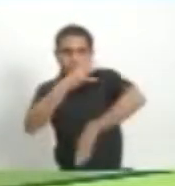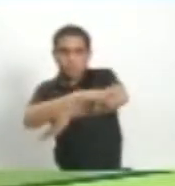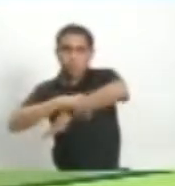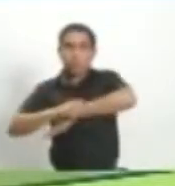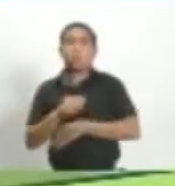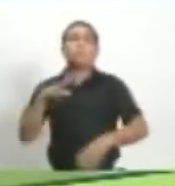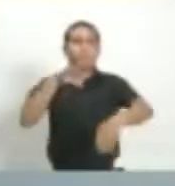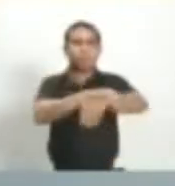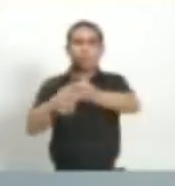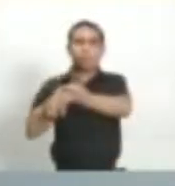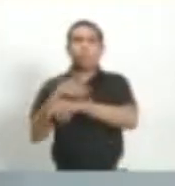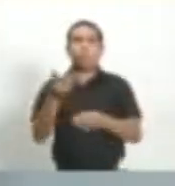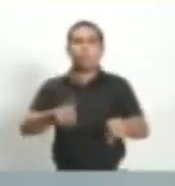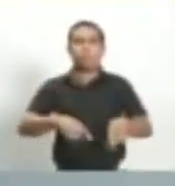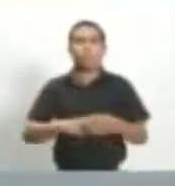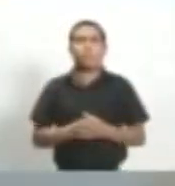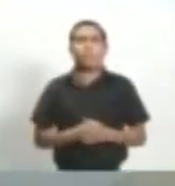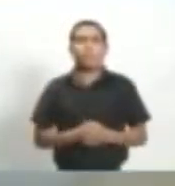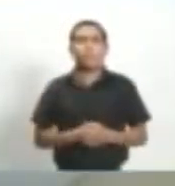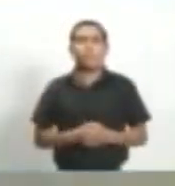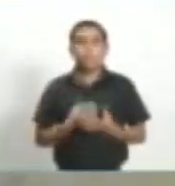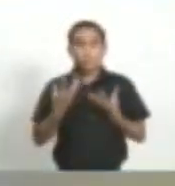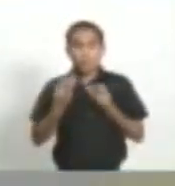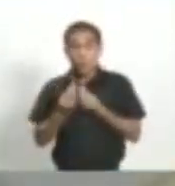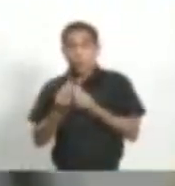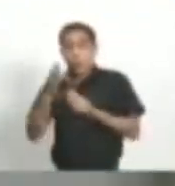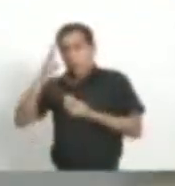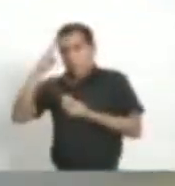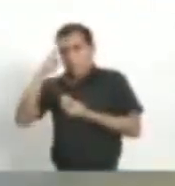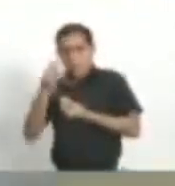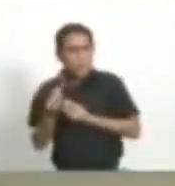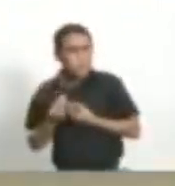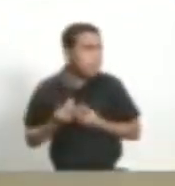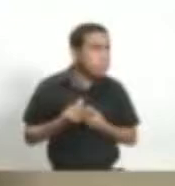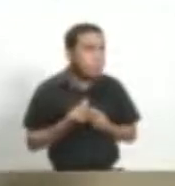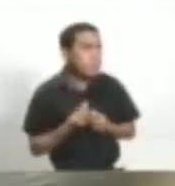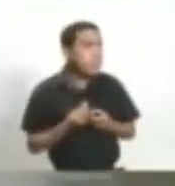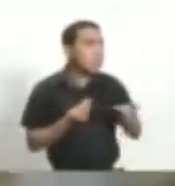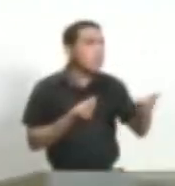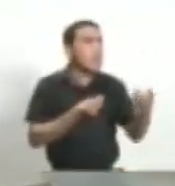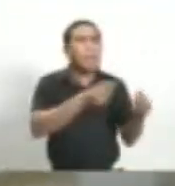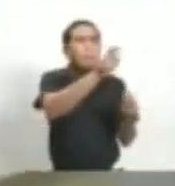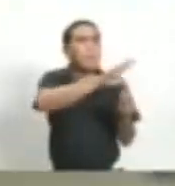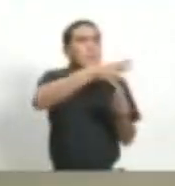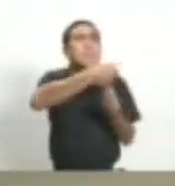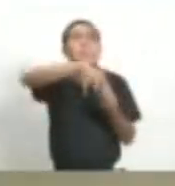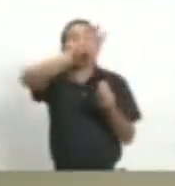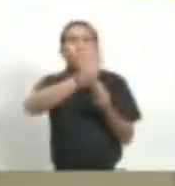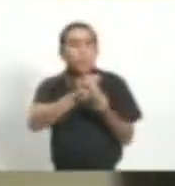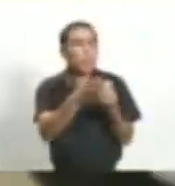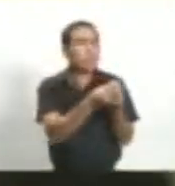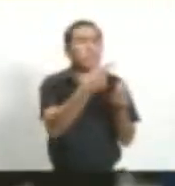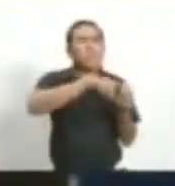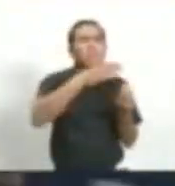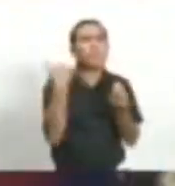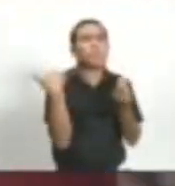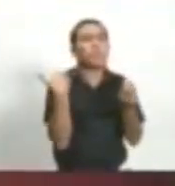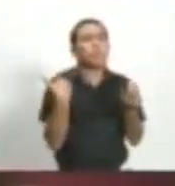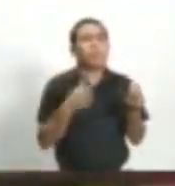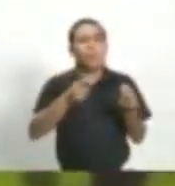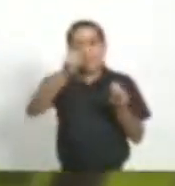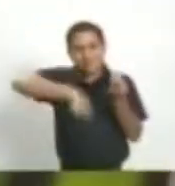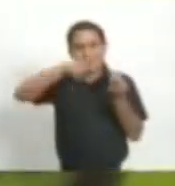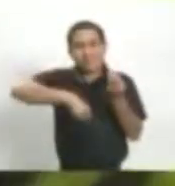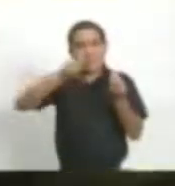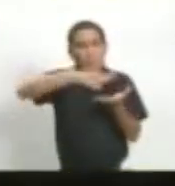buscados. En un vasto operativo, unidades de la SIJÍN capturaron a 19 integrantes de una banda de clonadores de tarjeta, que